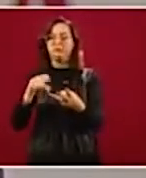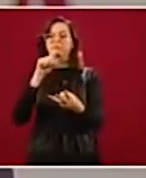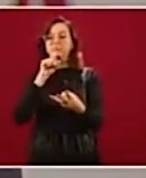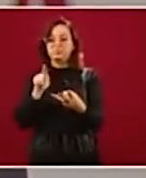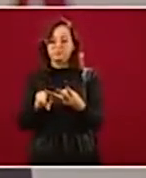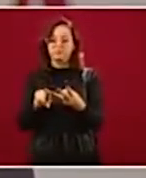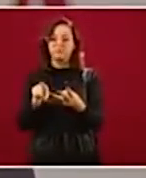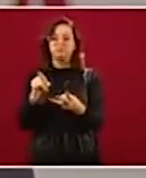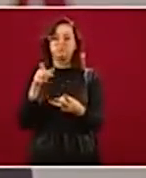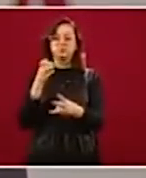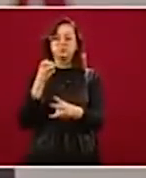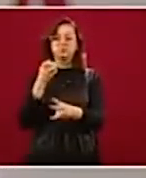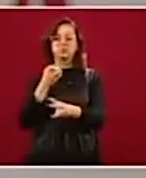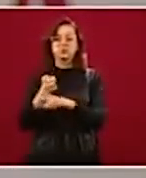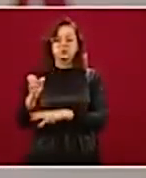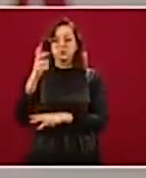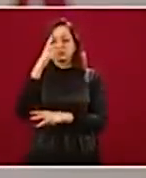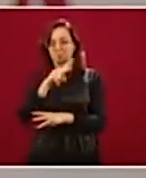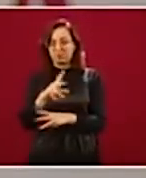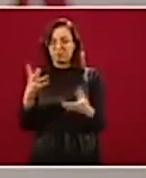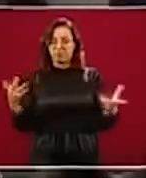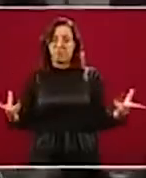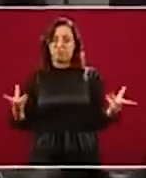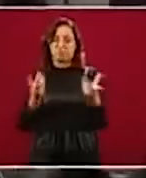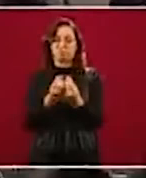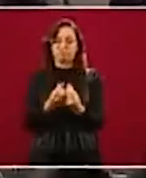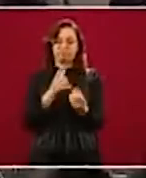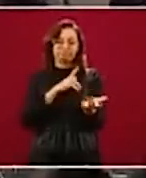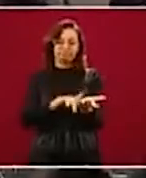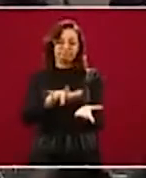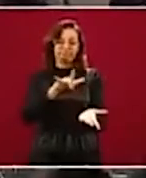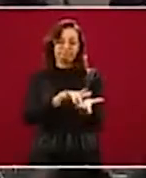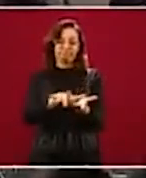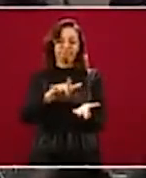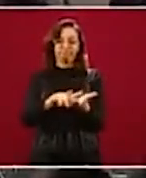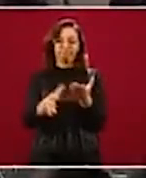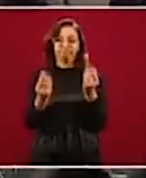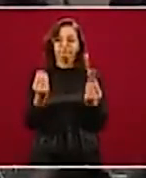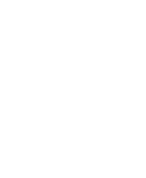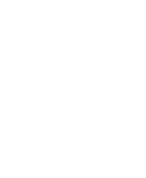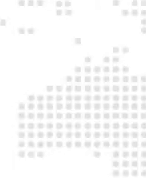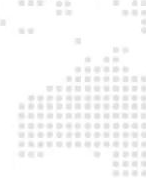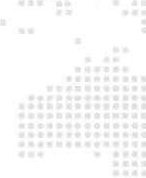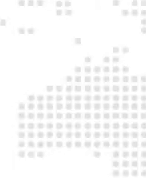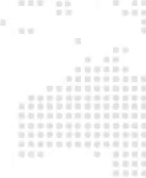también por parte del Gobierno del Estado de México. Muchísimas gracias.